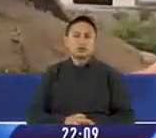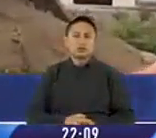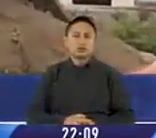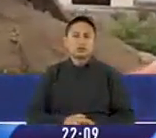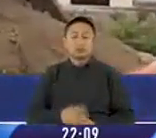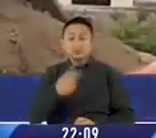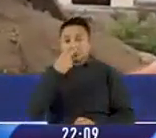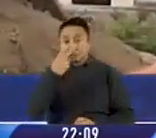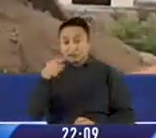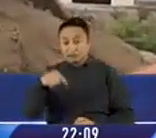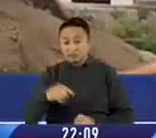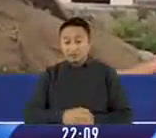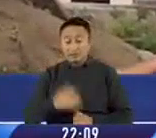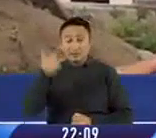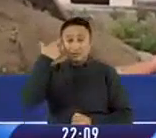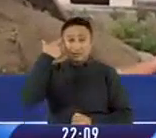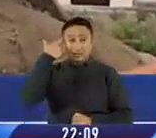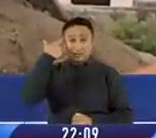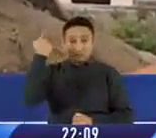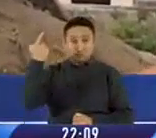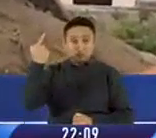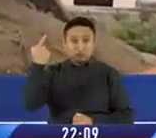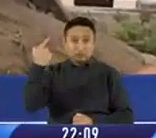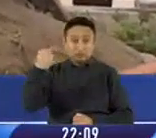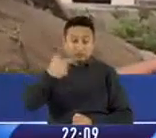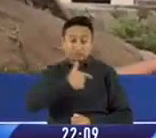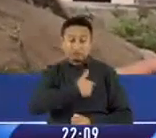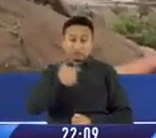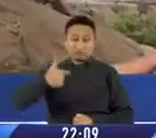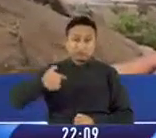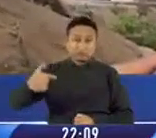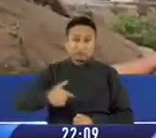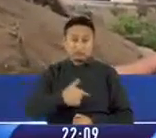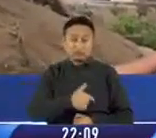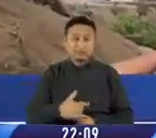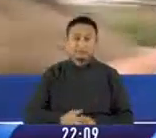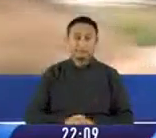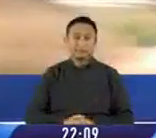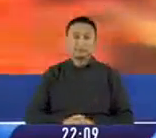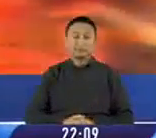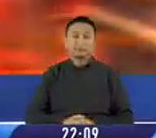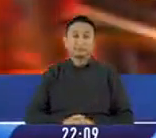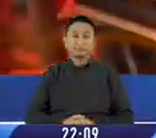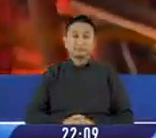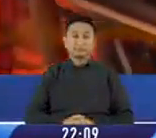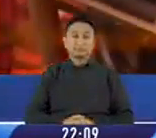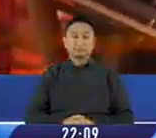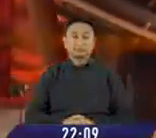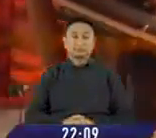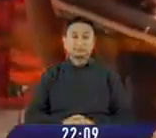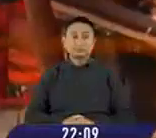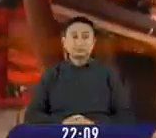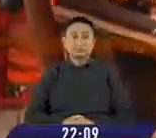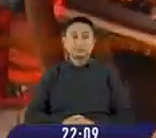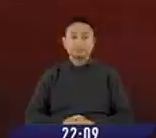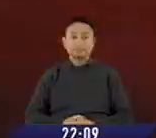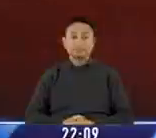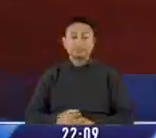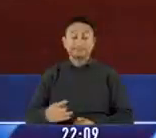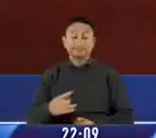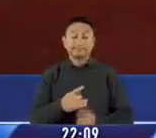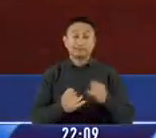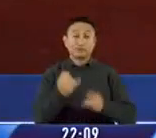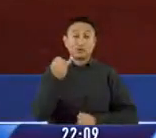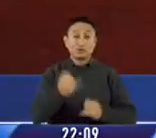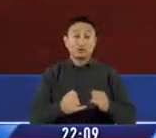pudo diferenciar a la altura de la cabeza, igualmente varios impactos de proyectil y armas de fuego. Aquella jornada terminó con